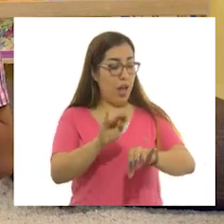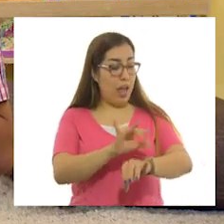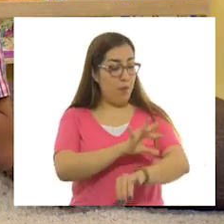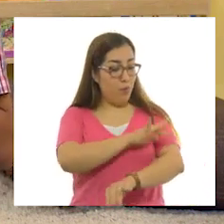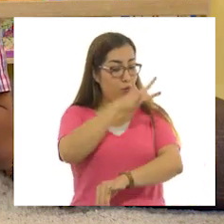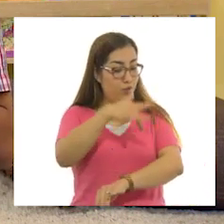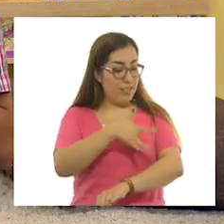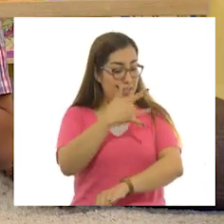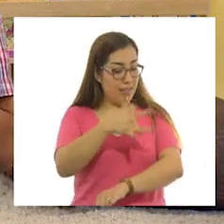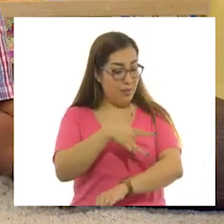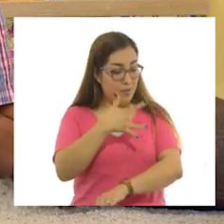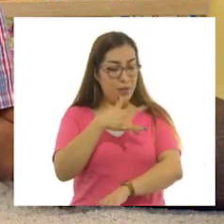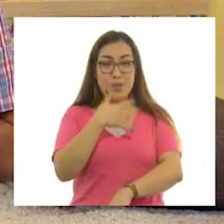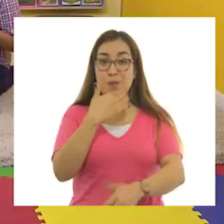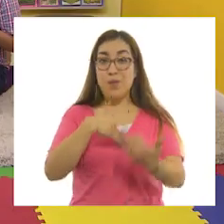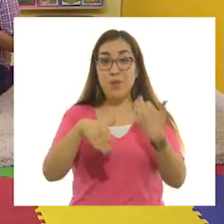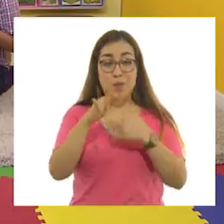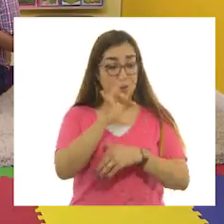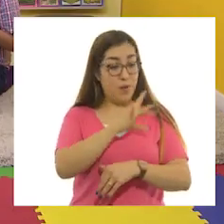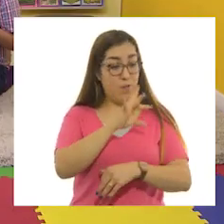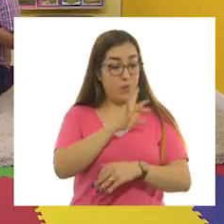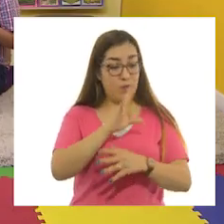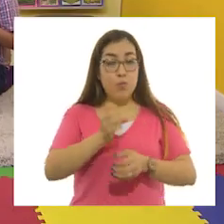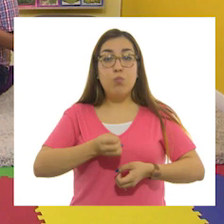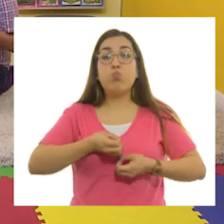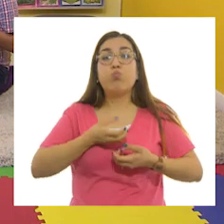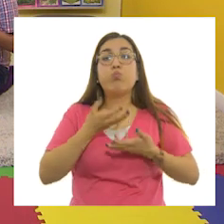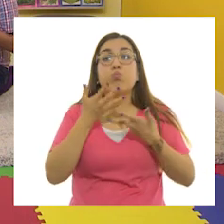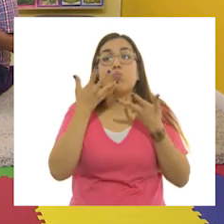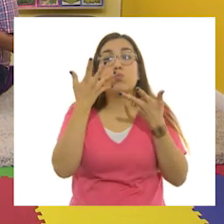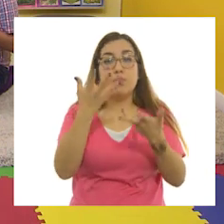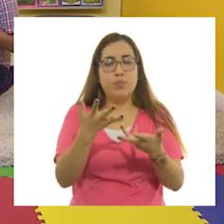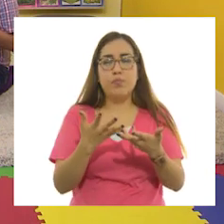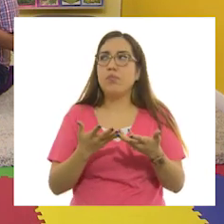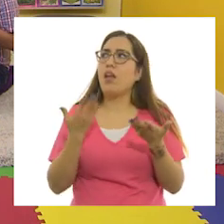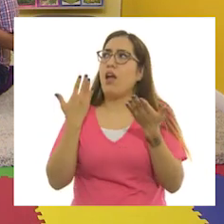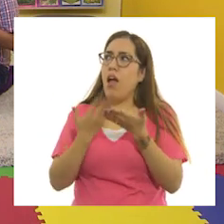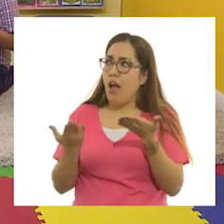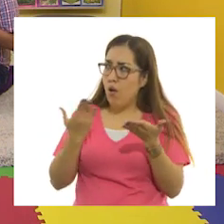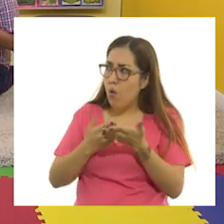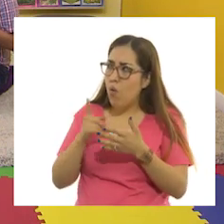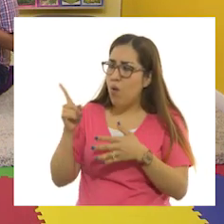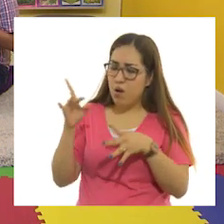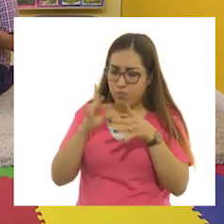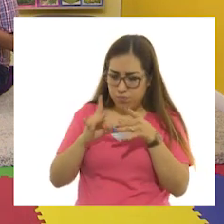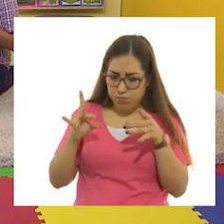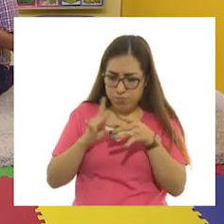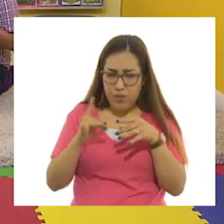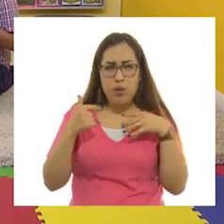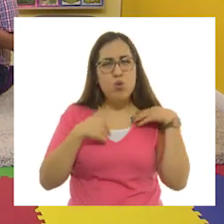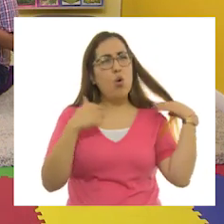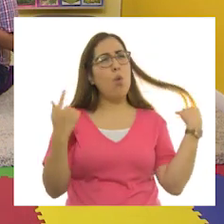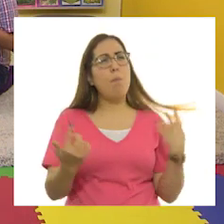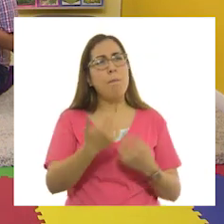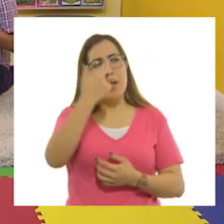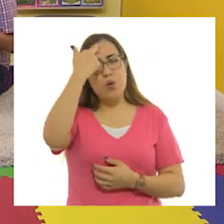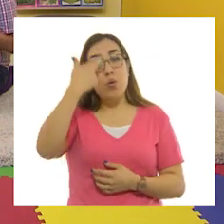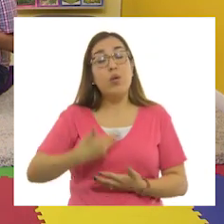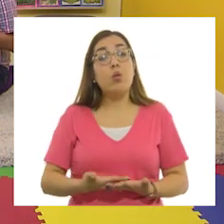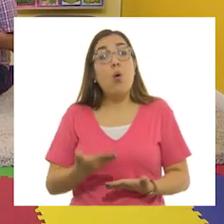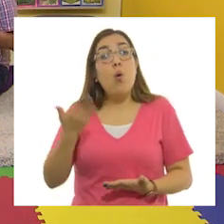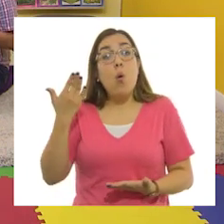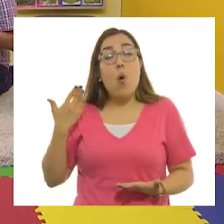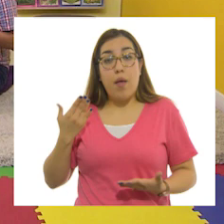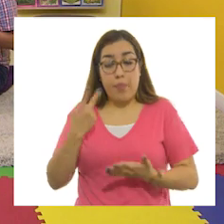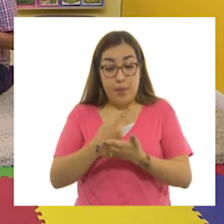pensamientos y temores bueno y ahora que lo explicas recuerdo que en otros programas hemos aprendido